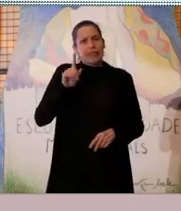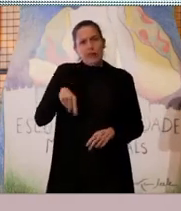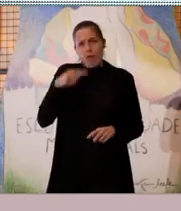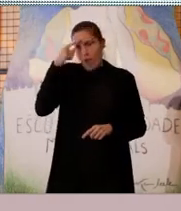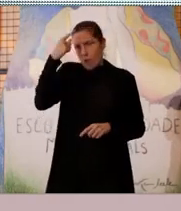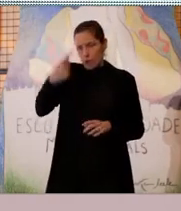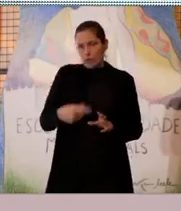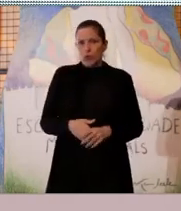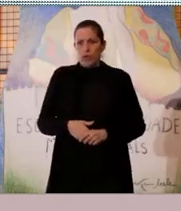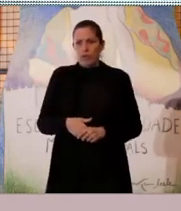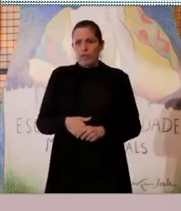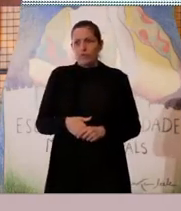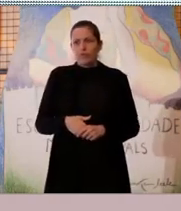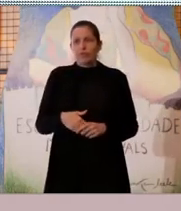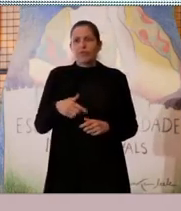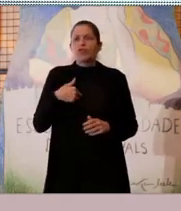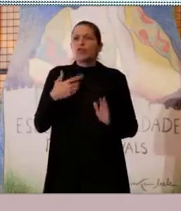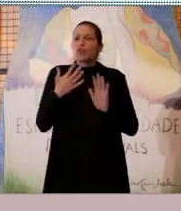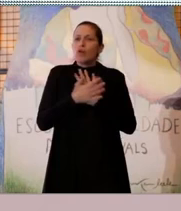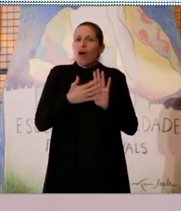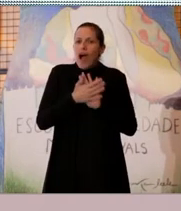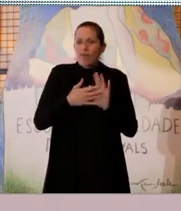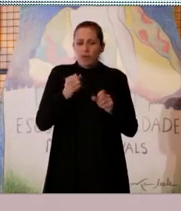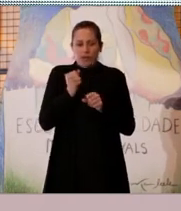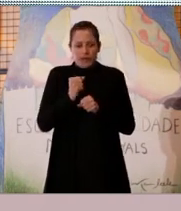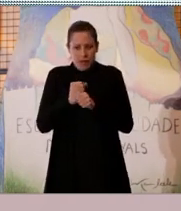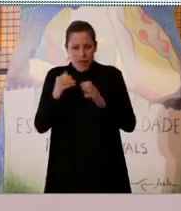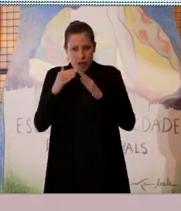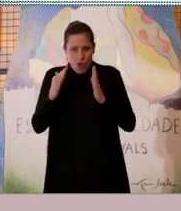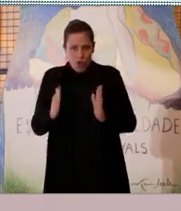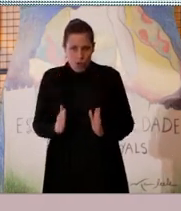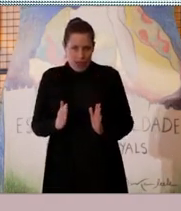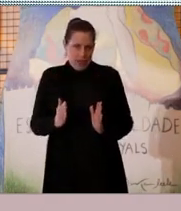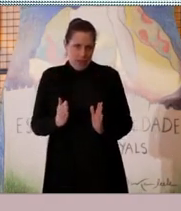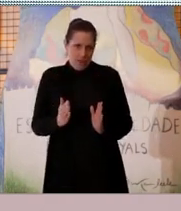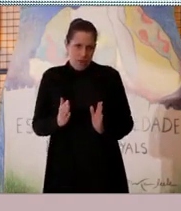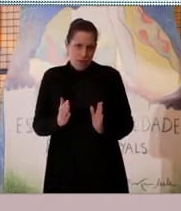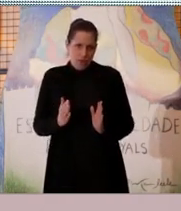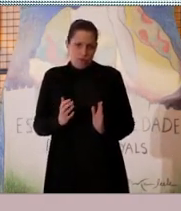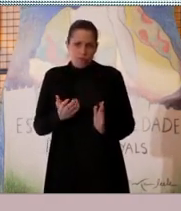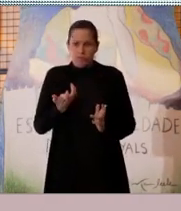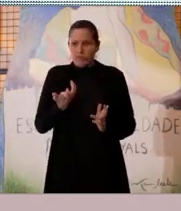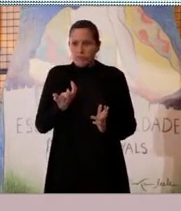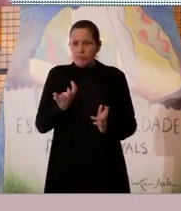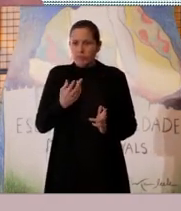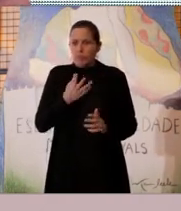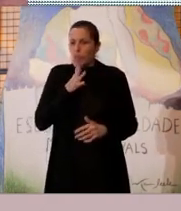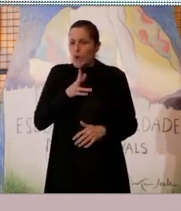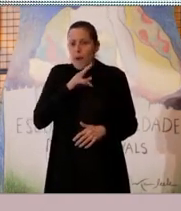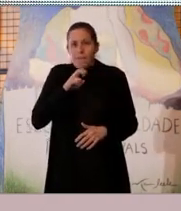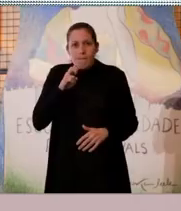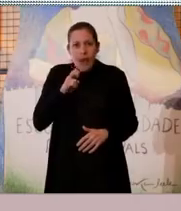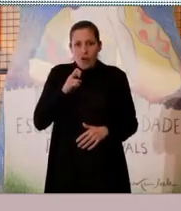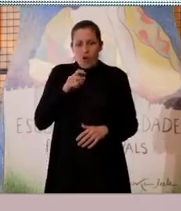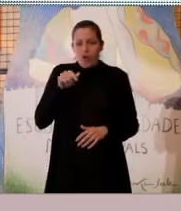pero me refería un poco a eso no al trabajo doméstico O sea si ese trabajo estuviera pagado a precio de trabajo de lo que vale ese trabajo pues lo hubieran podido pagar